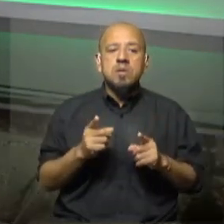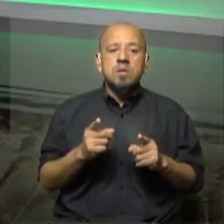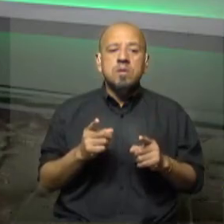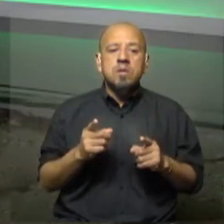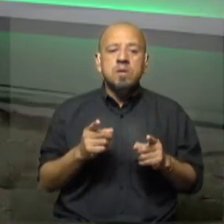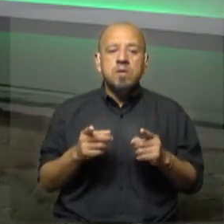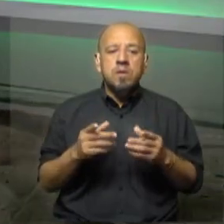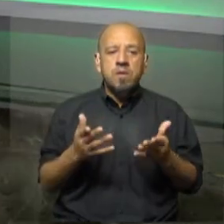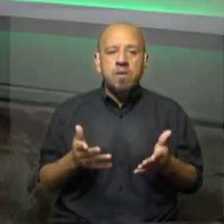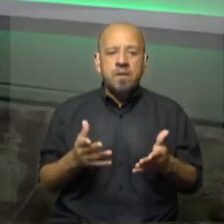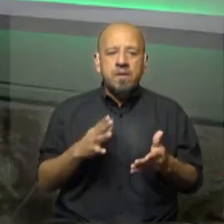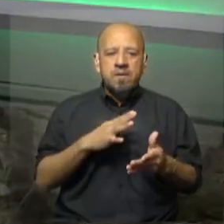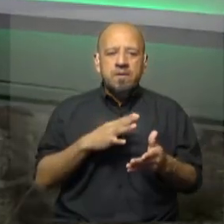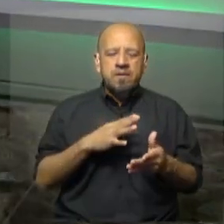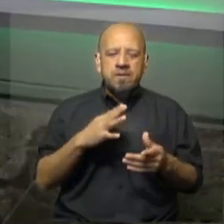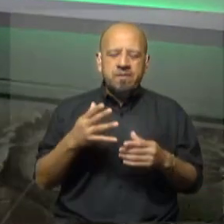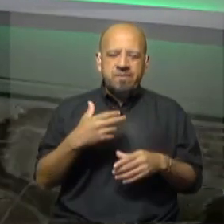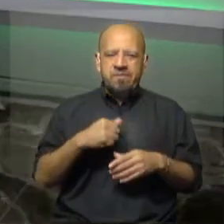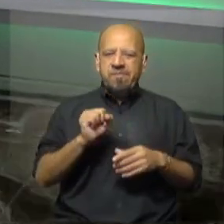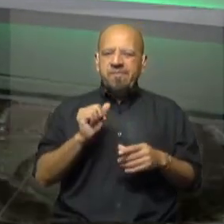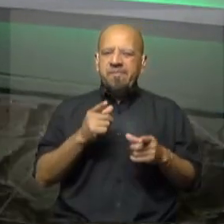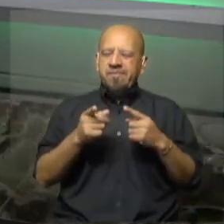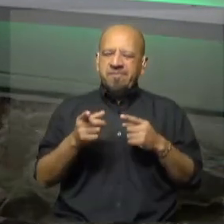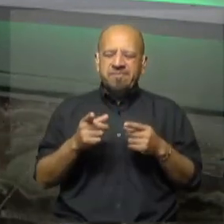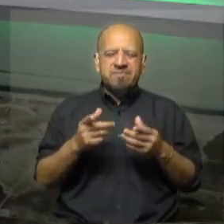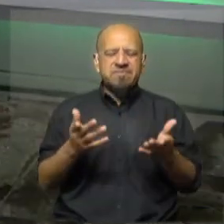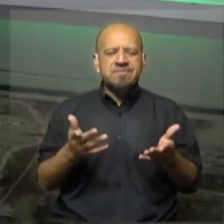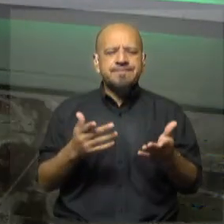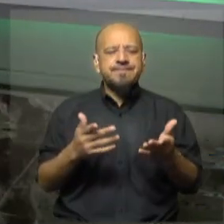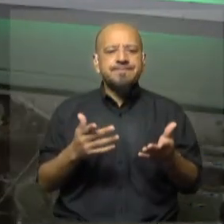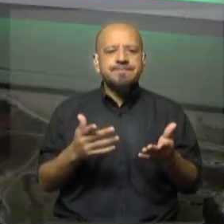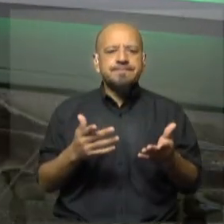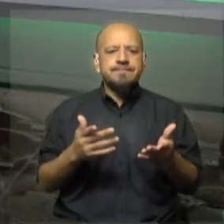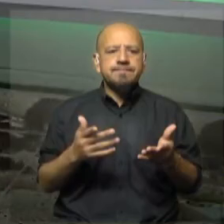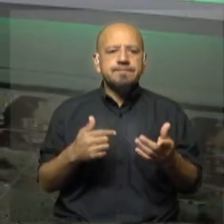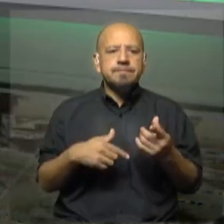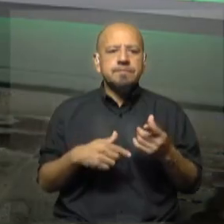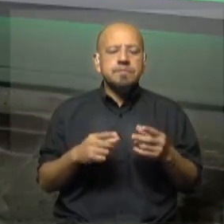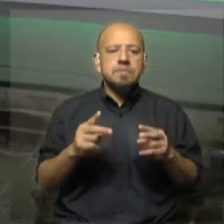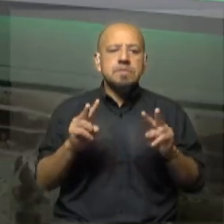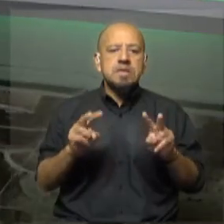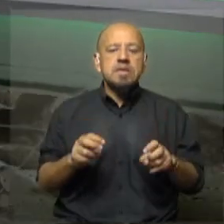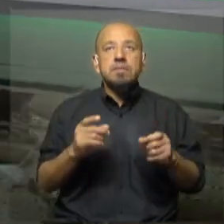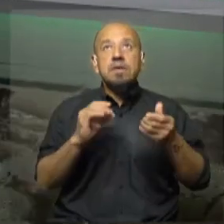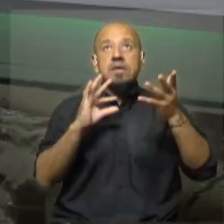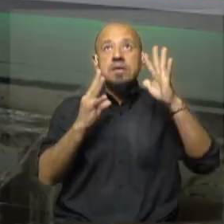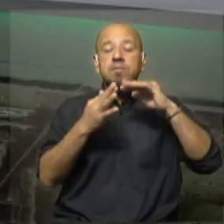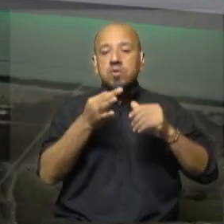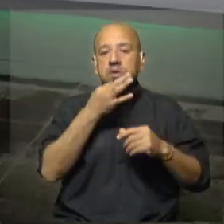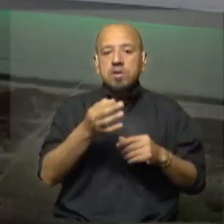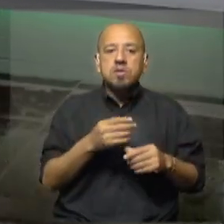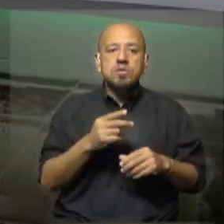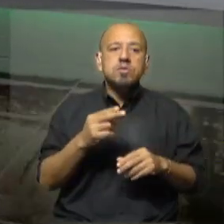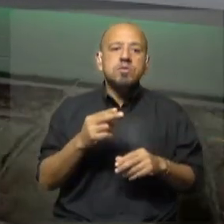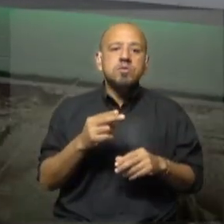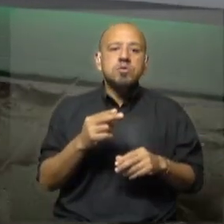habían excedido, como decíamos anteriormente, entendido en términos meteorológicos, recomendó nuevamente al